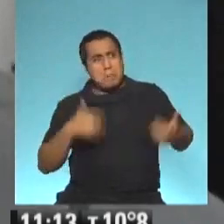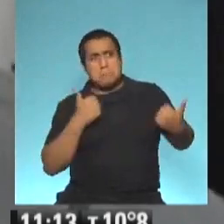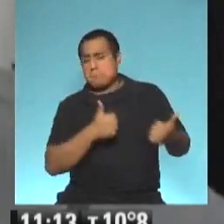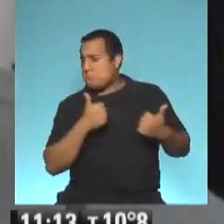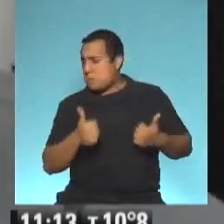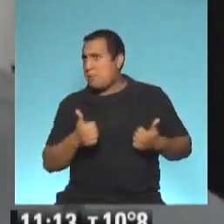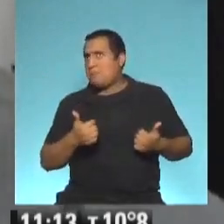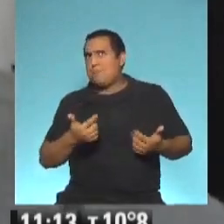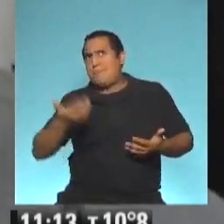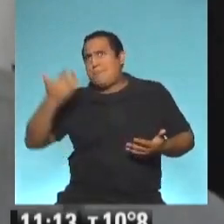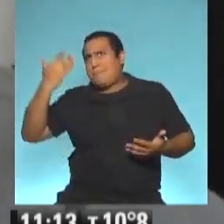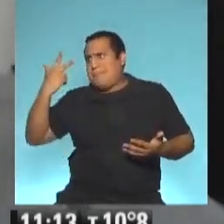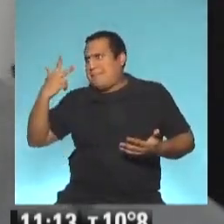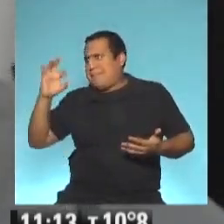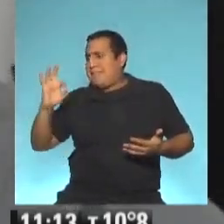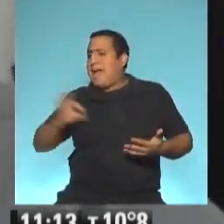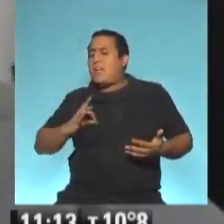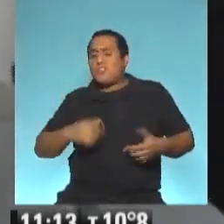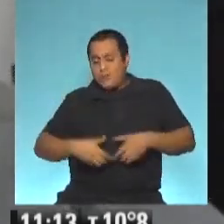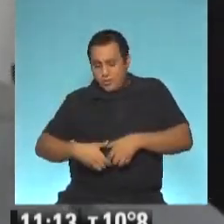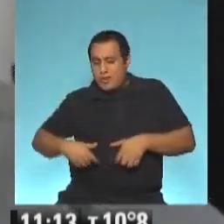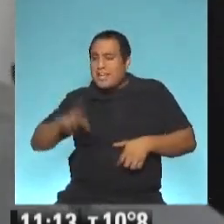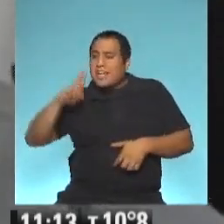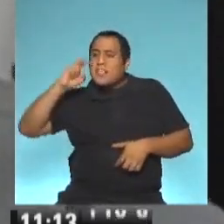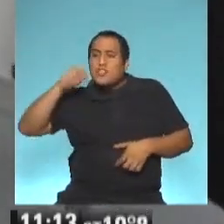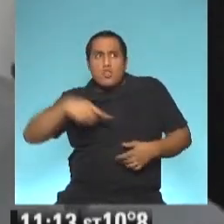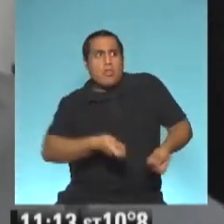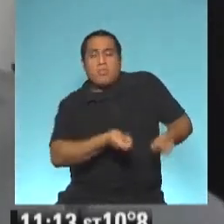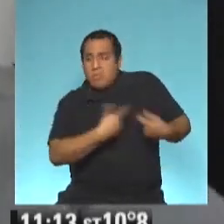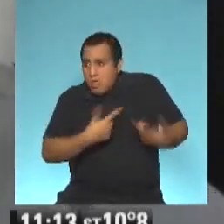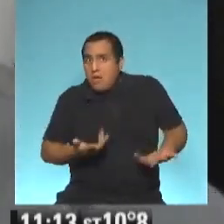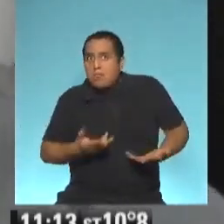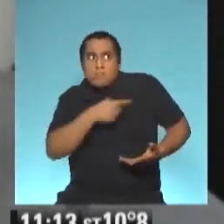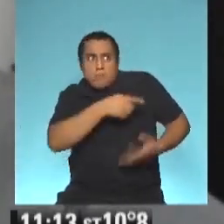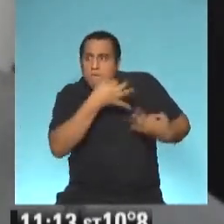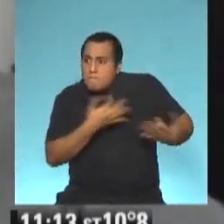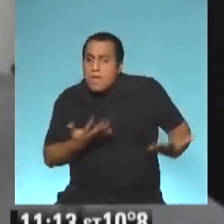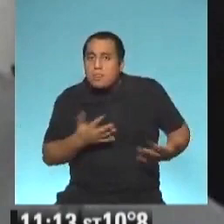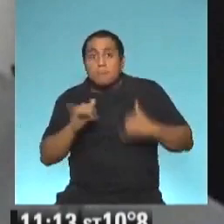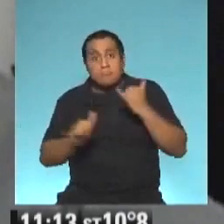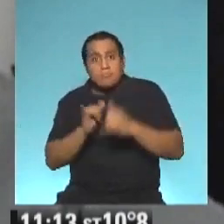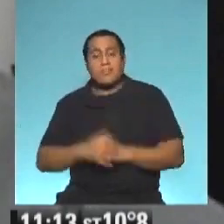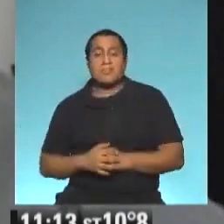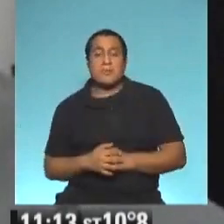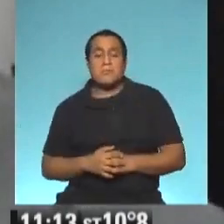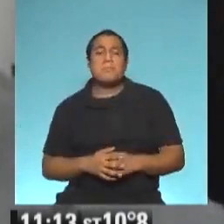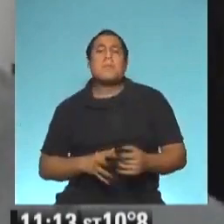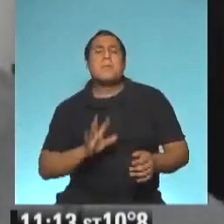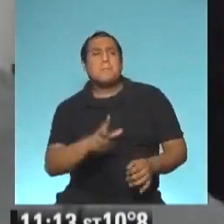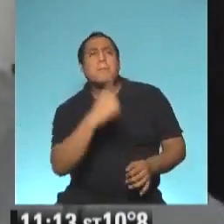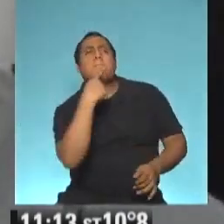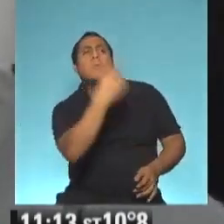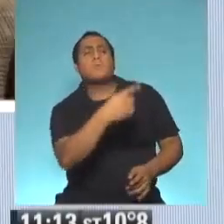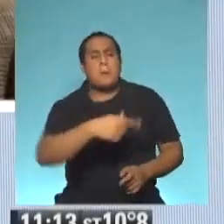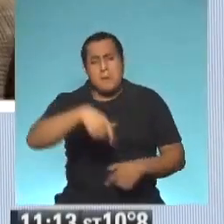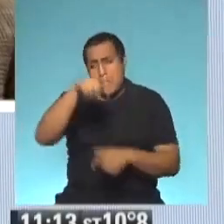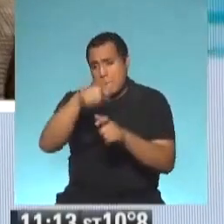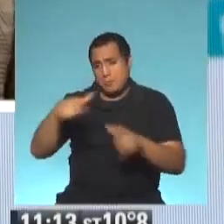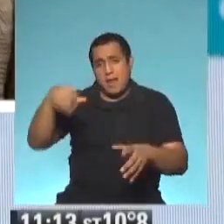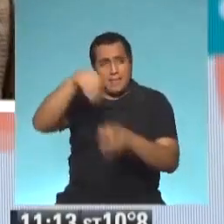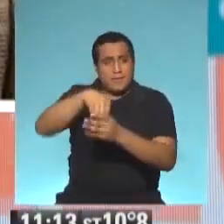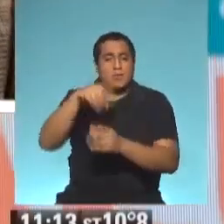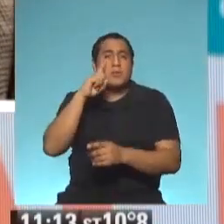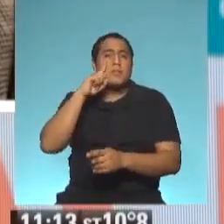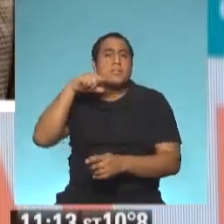hace casi 30 años que me donó un riñón. Qué impactante esto que contás. Sorati, los testimonios de los pacientes desde el INCUCAI